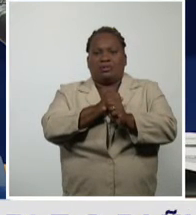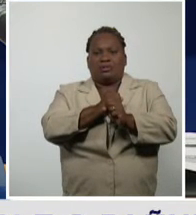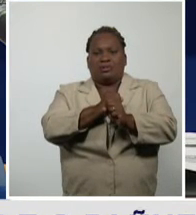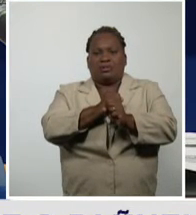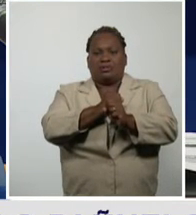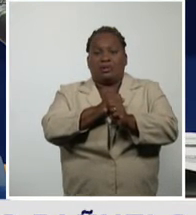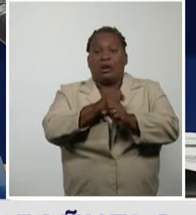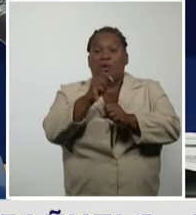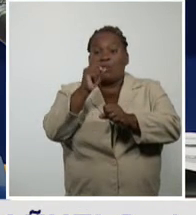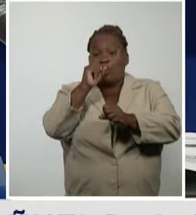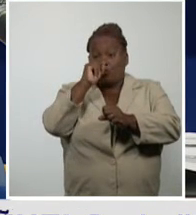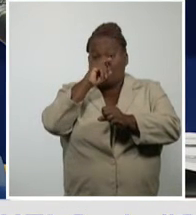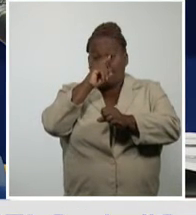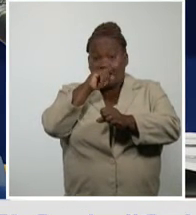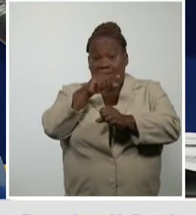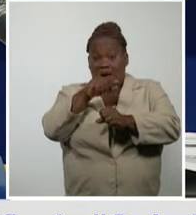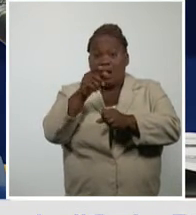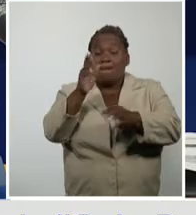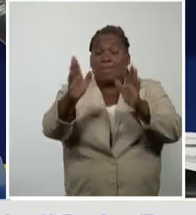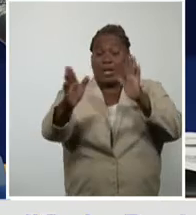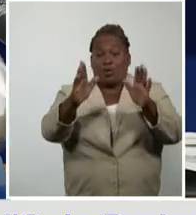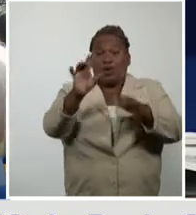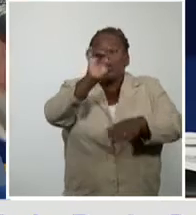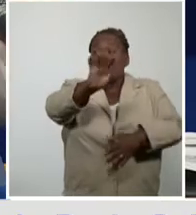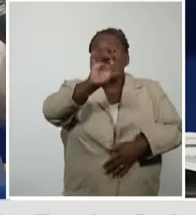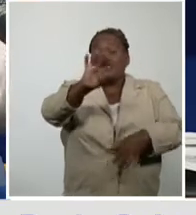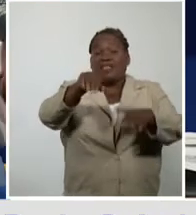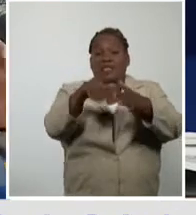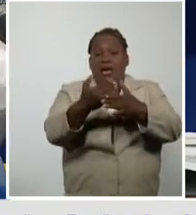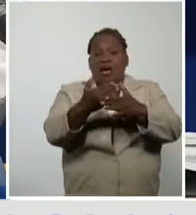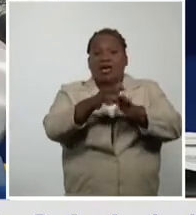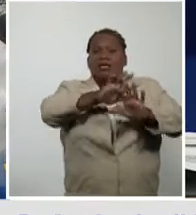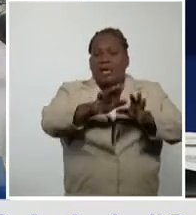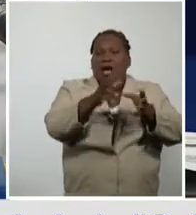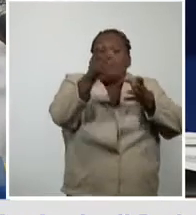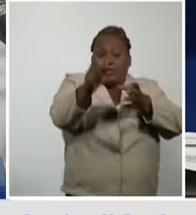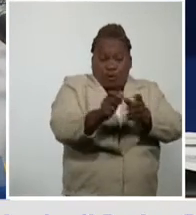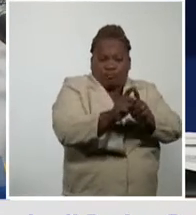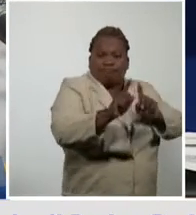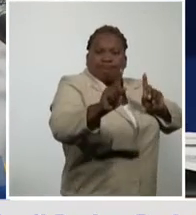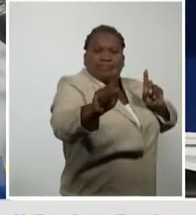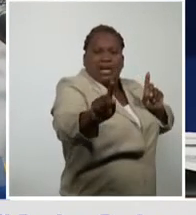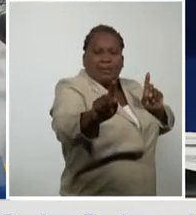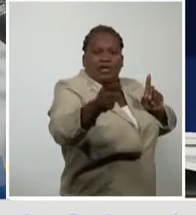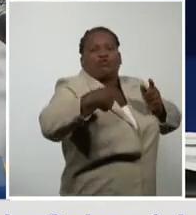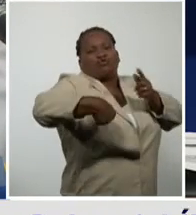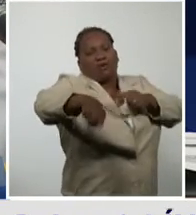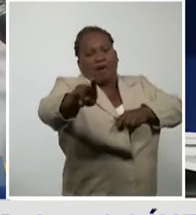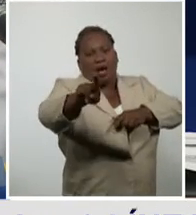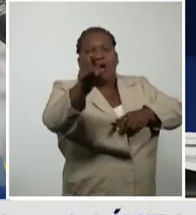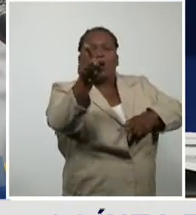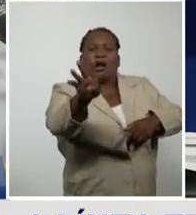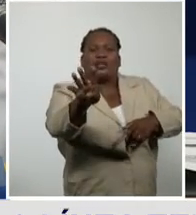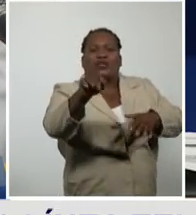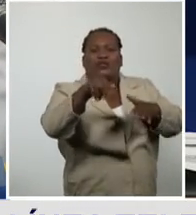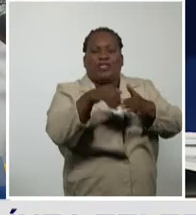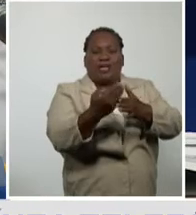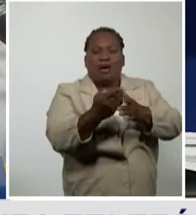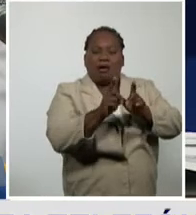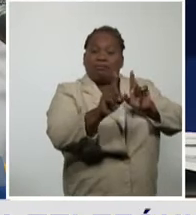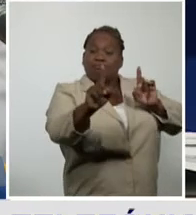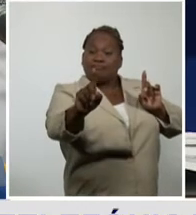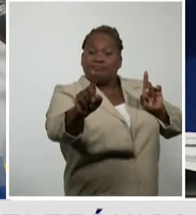ese periodo, generalmente 15 días, pues se va a un aislamiento durante 14 días. Además, en ese